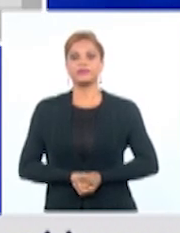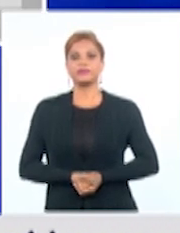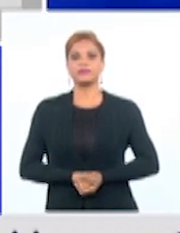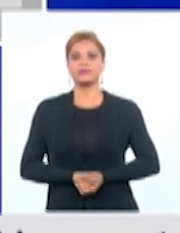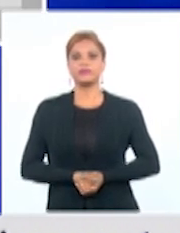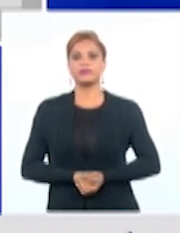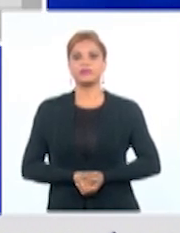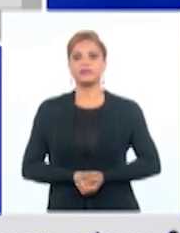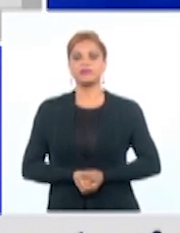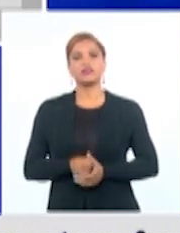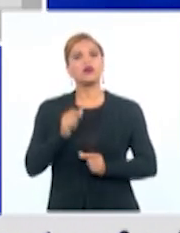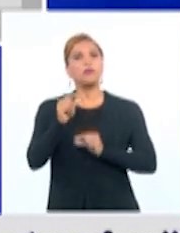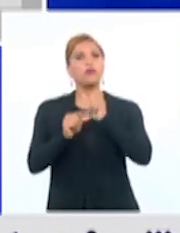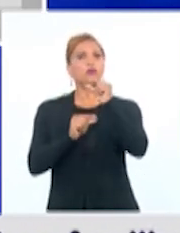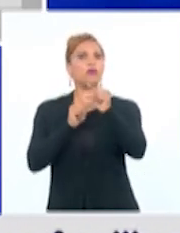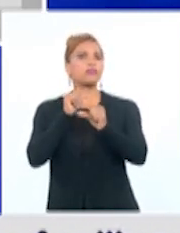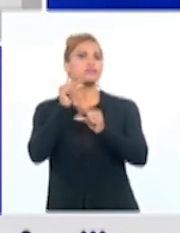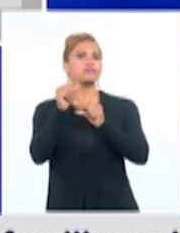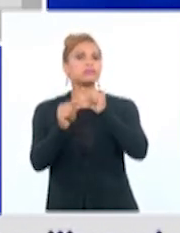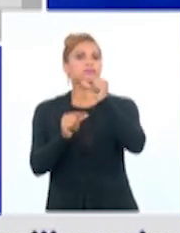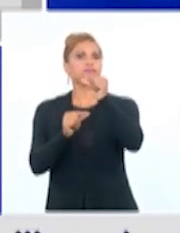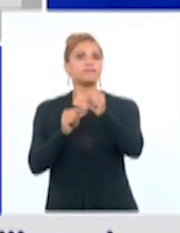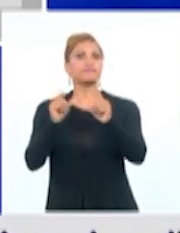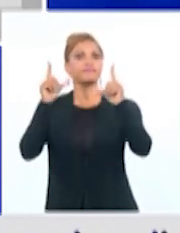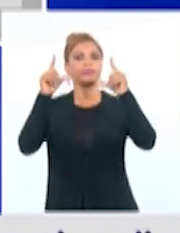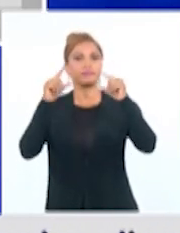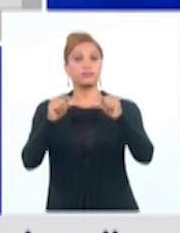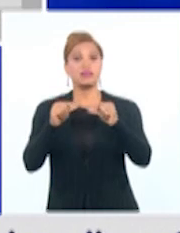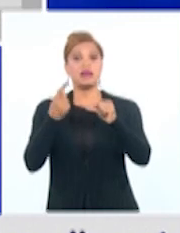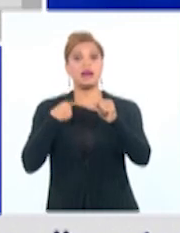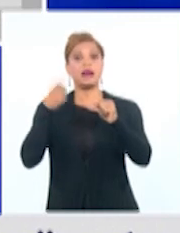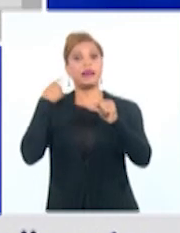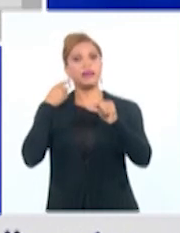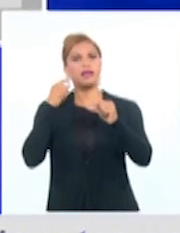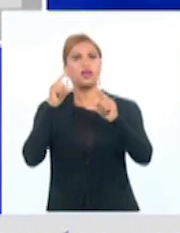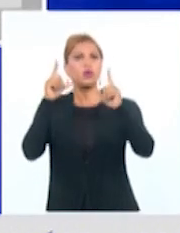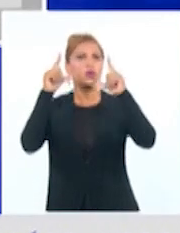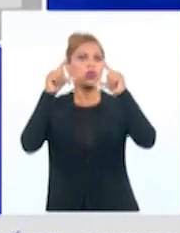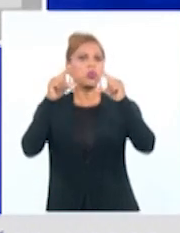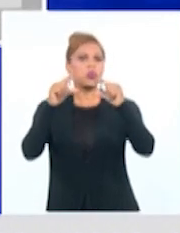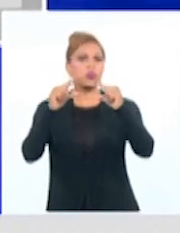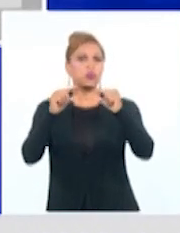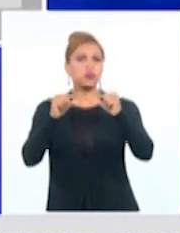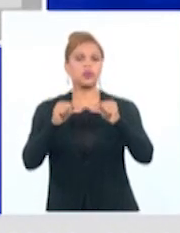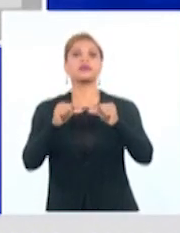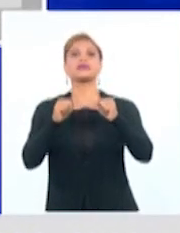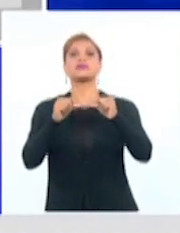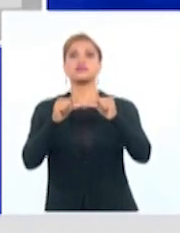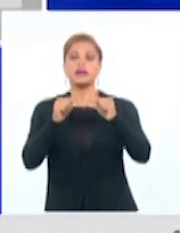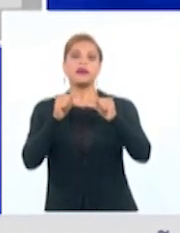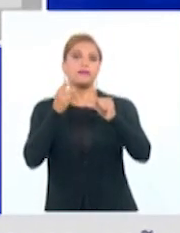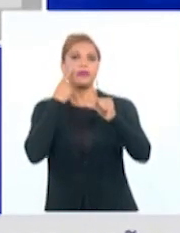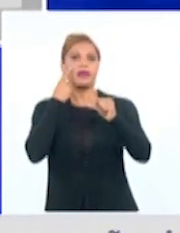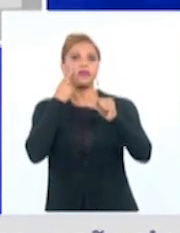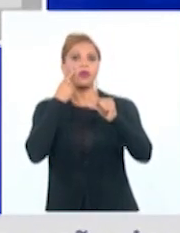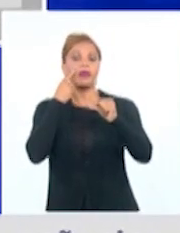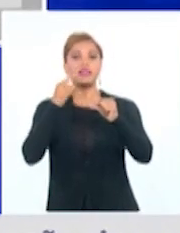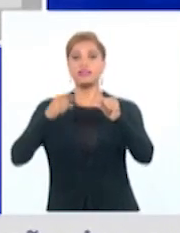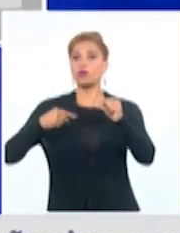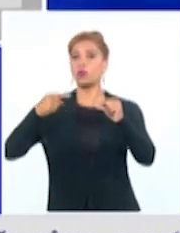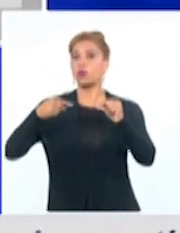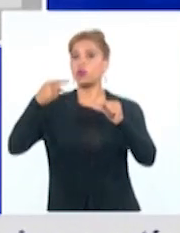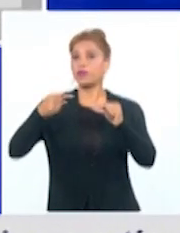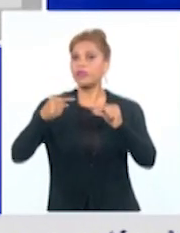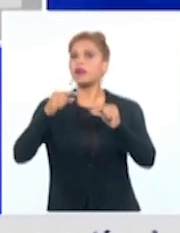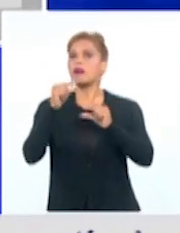viene bajando. Ayer tuvimos un discreto incremento, pero viene bajando a través de los días, como se puede ver